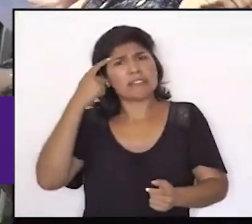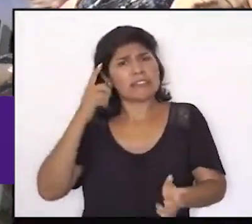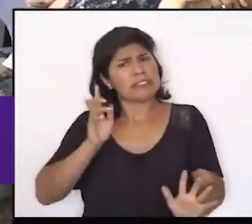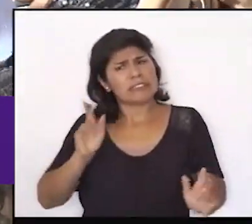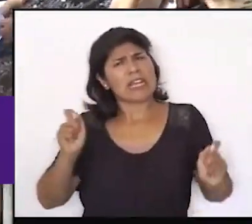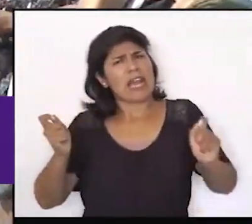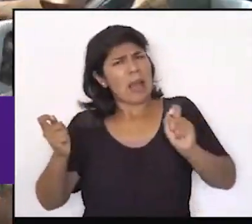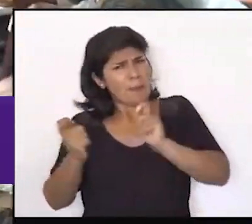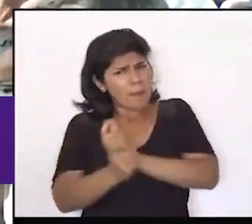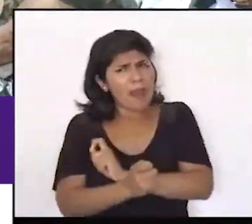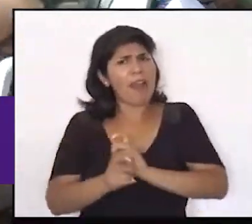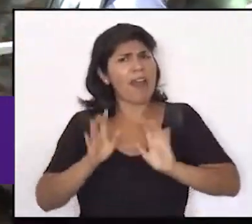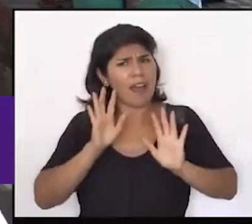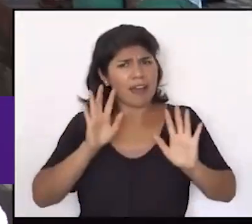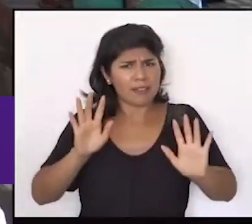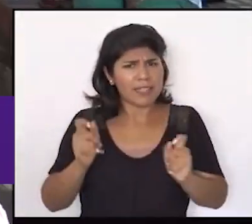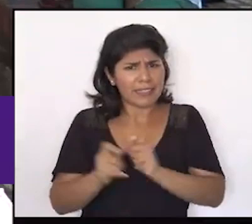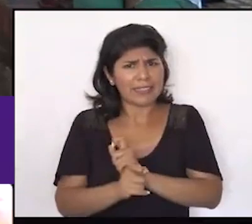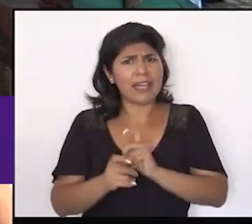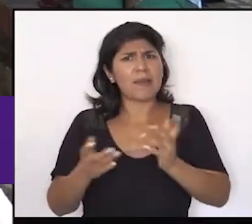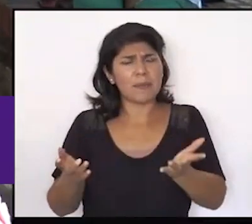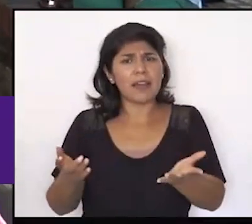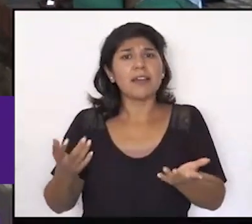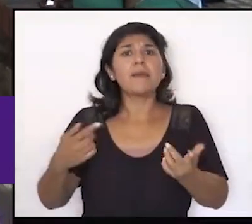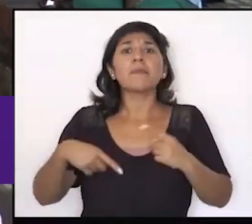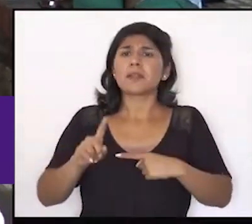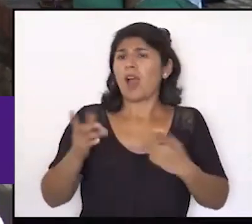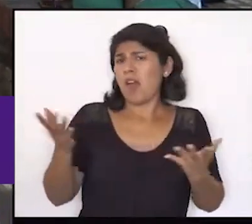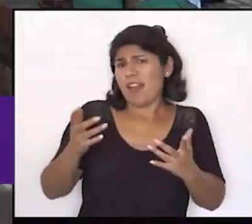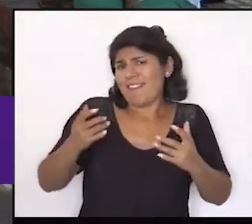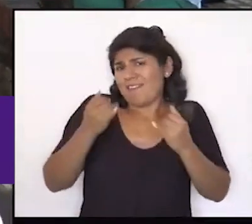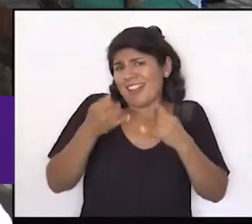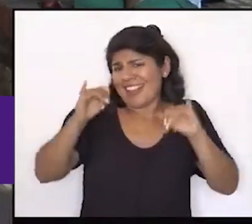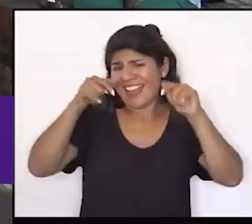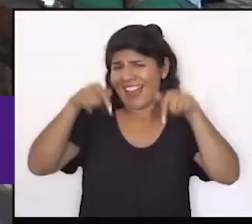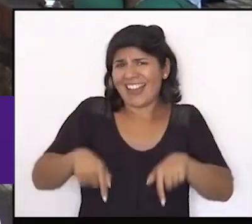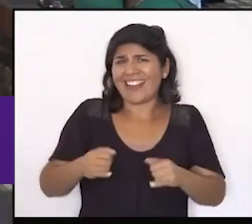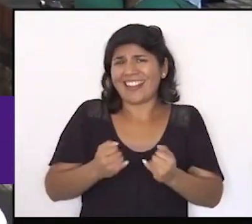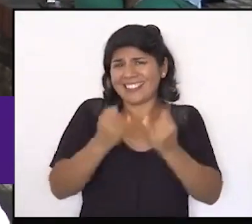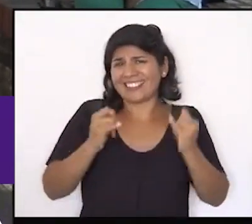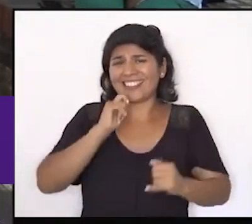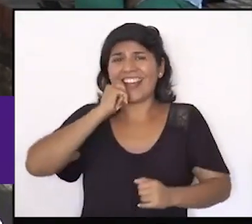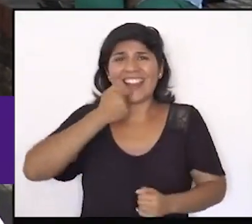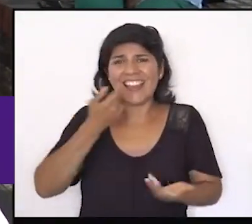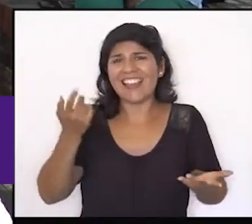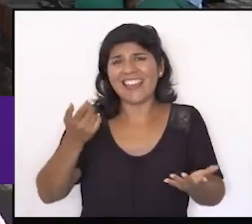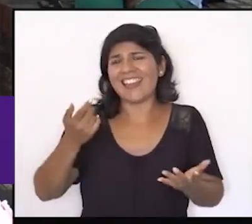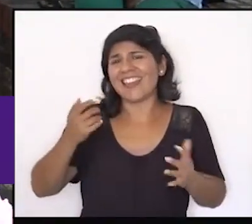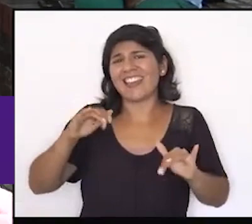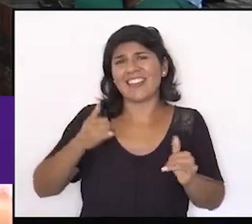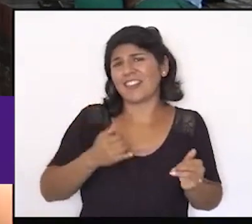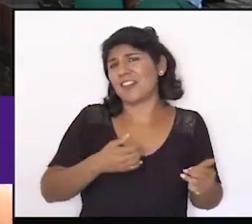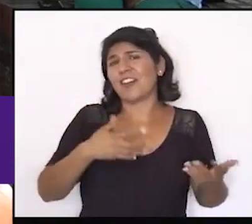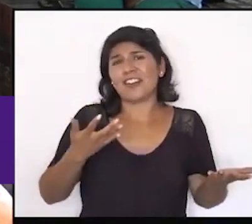ocupe en aliviarle un poco el peso de tanta tarea, pero estamos felices acá en un bonito día